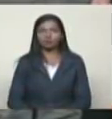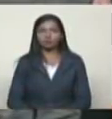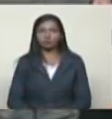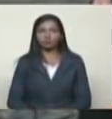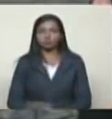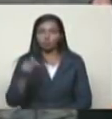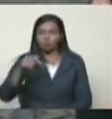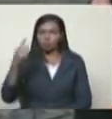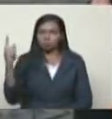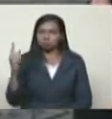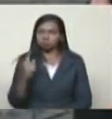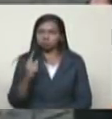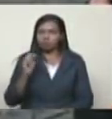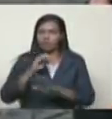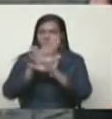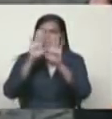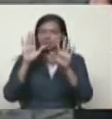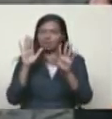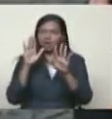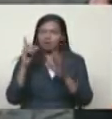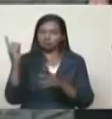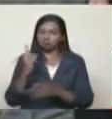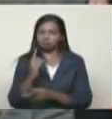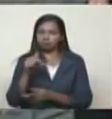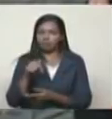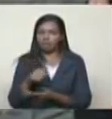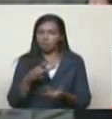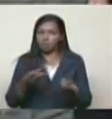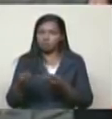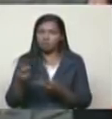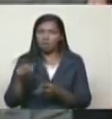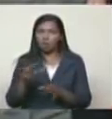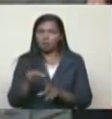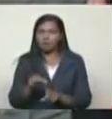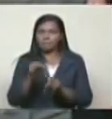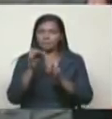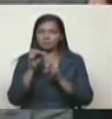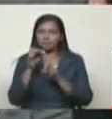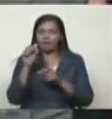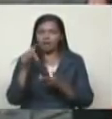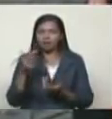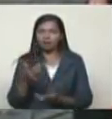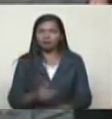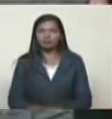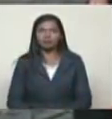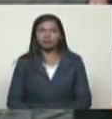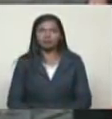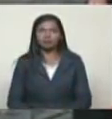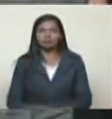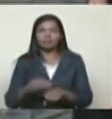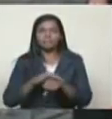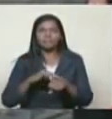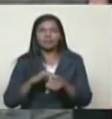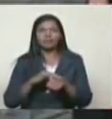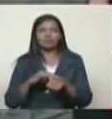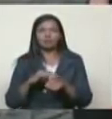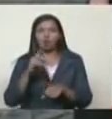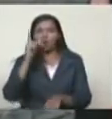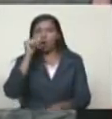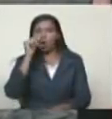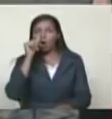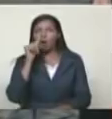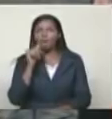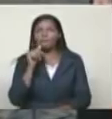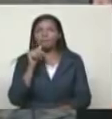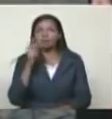Hoy llegaron en horas de la mañana y los invité especialmente el ministro Jorge Rodríguez y